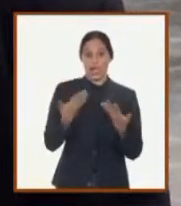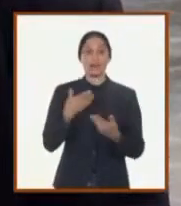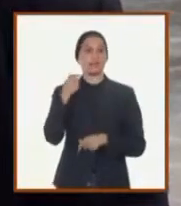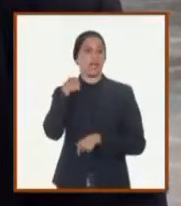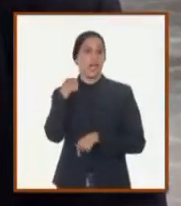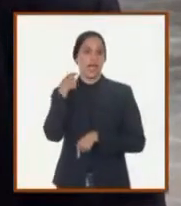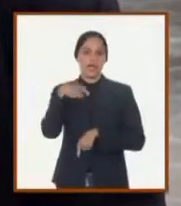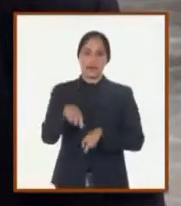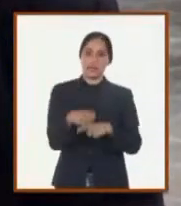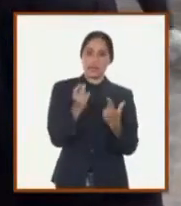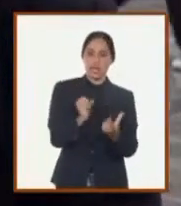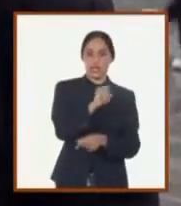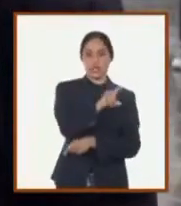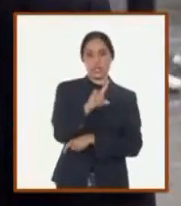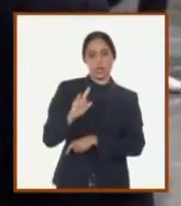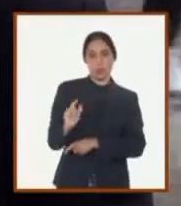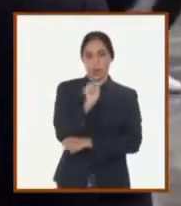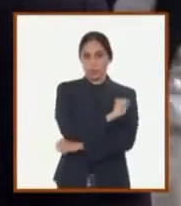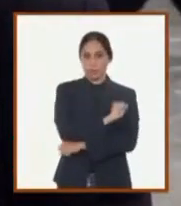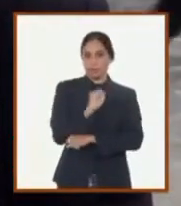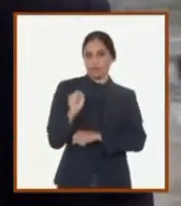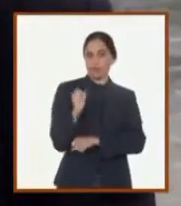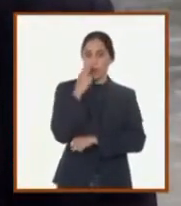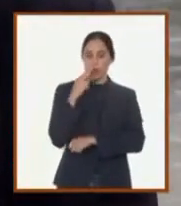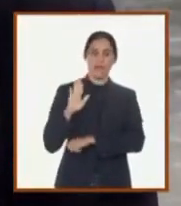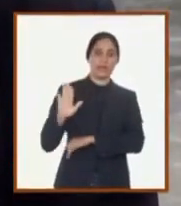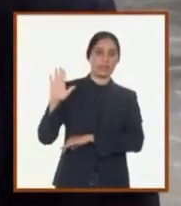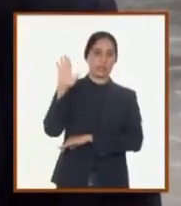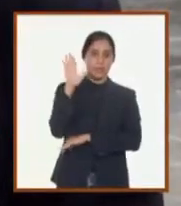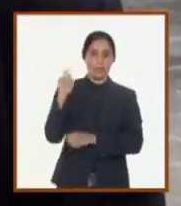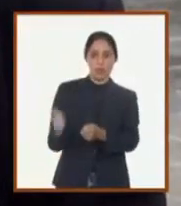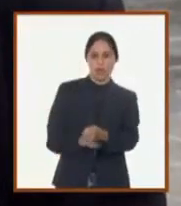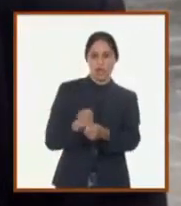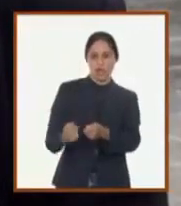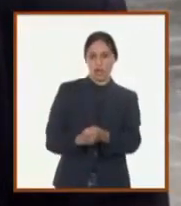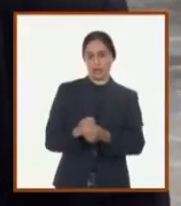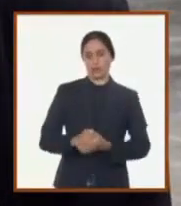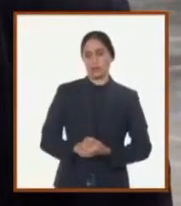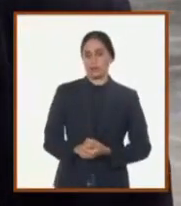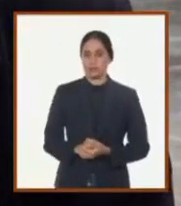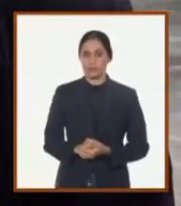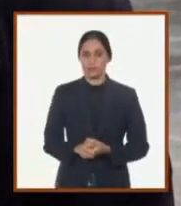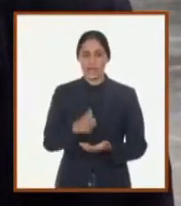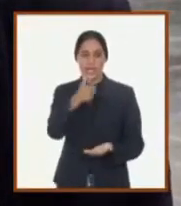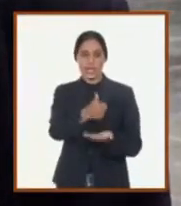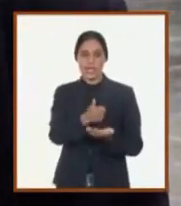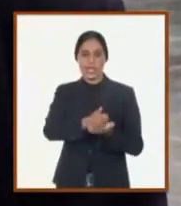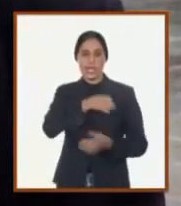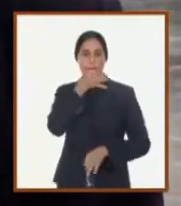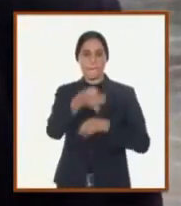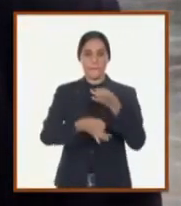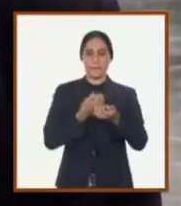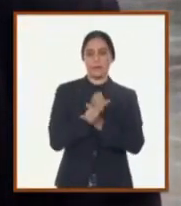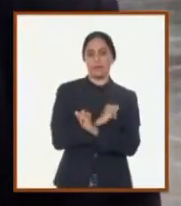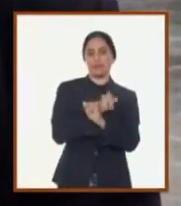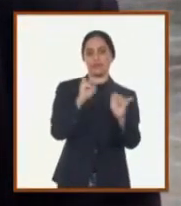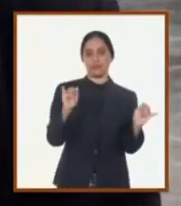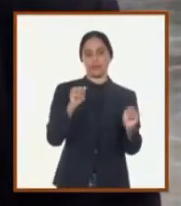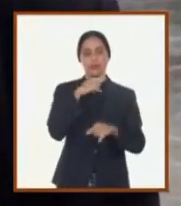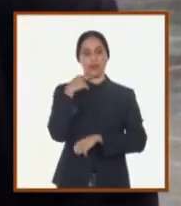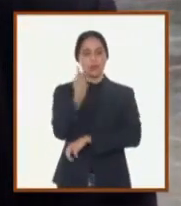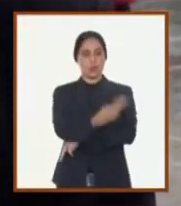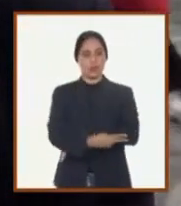79 de la Victoria sobre el fascismo en la gran guerra patria desde Moscú capital de la federación de Rusia